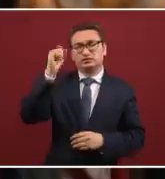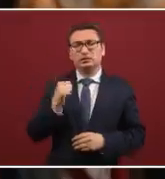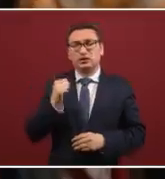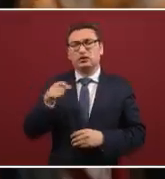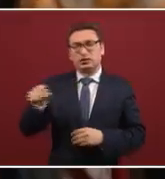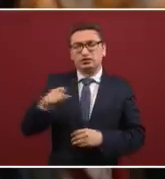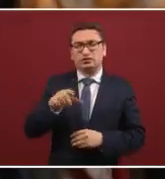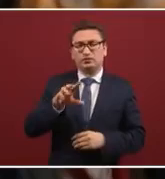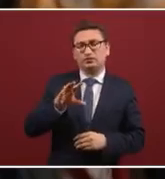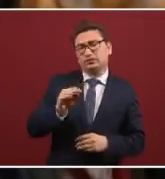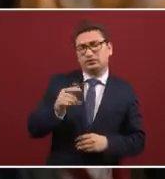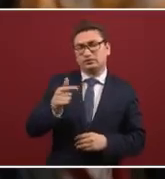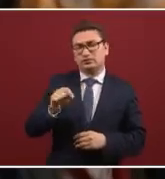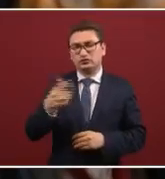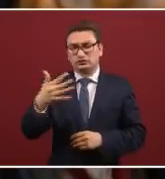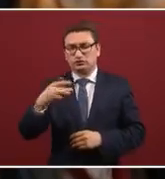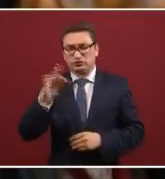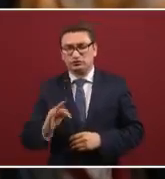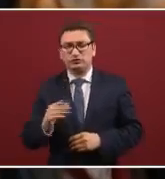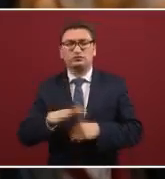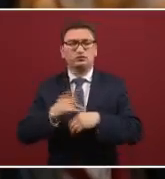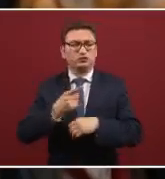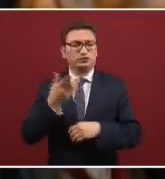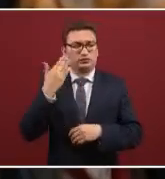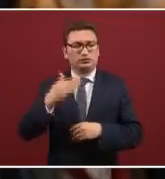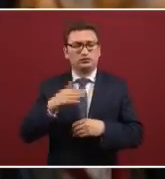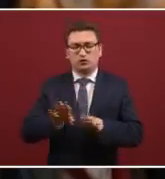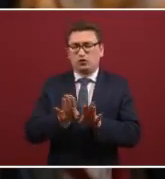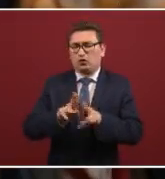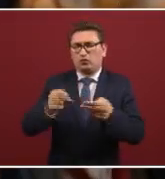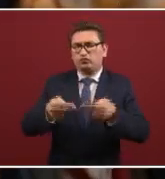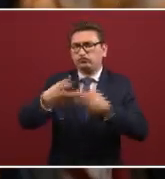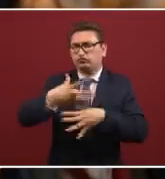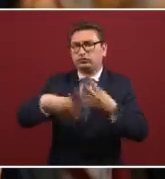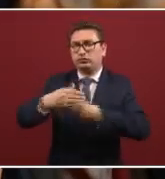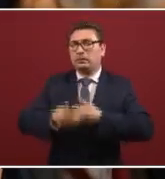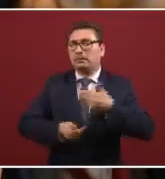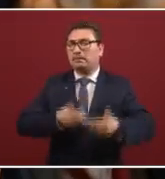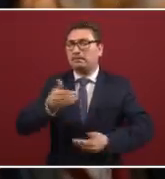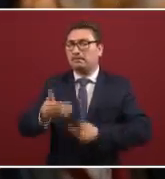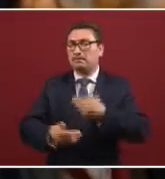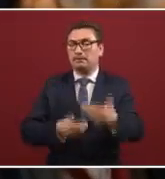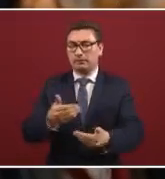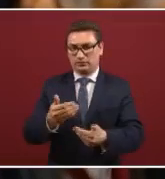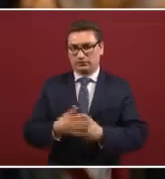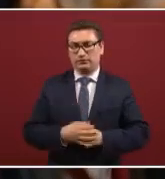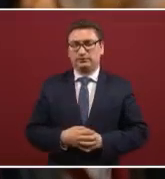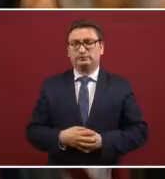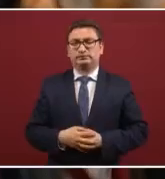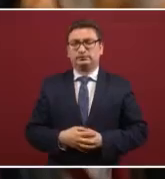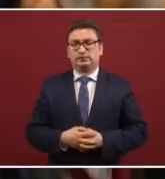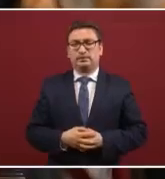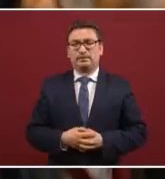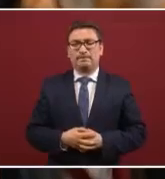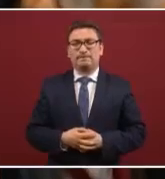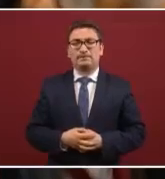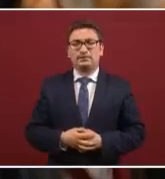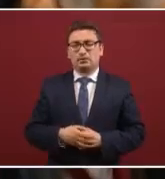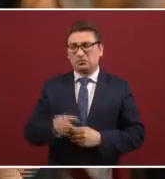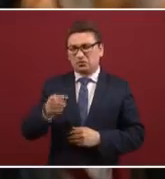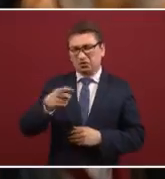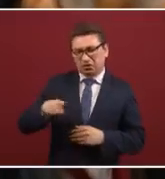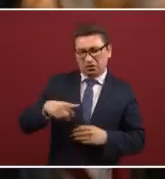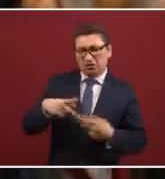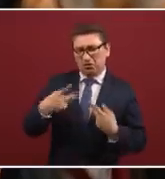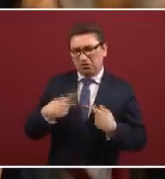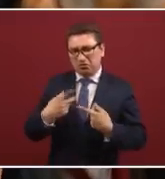¿En dónde quedan las negociaciones o cómo ha sido este procedimiento para abordar o darle seguimiento a esta afectación,